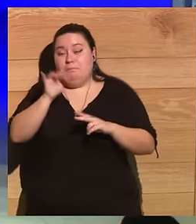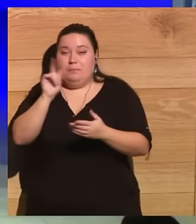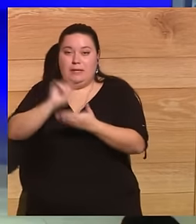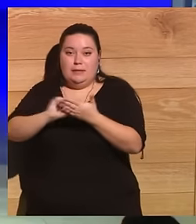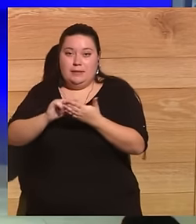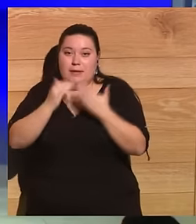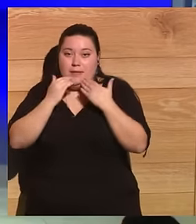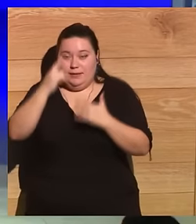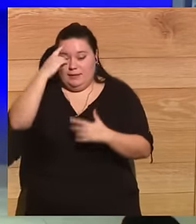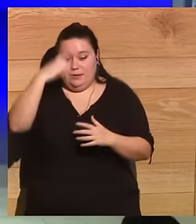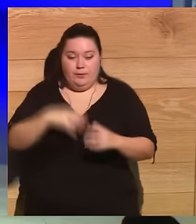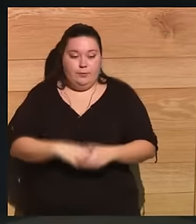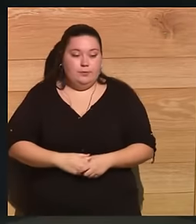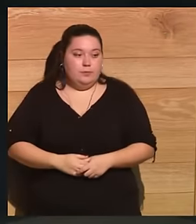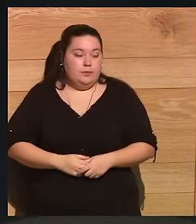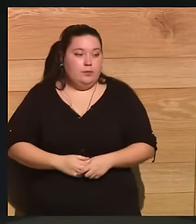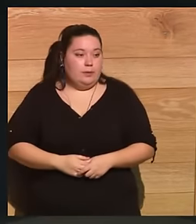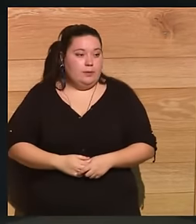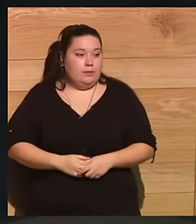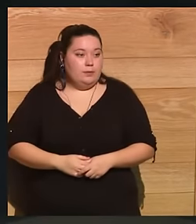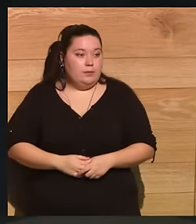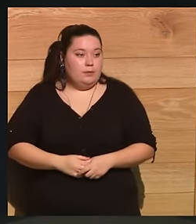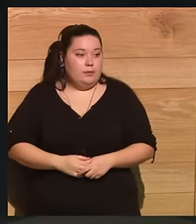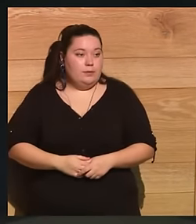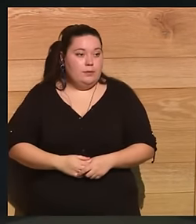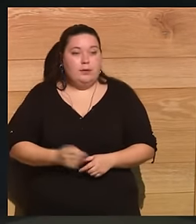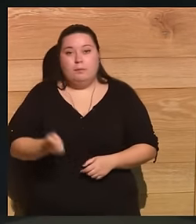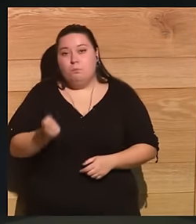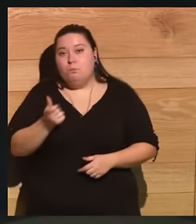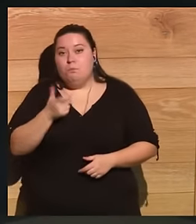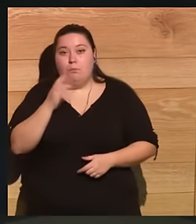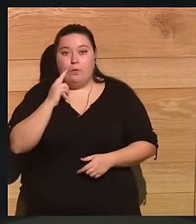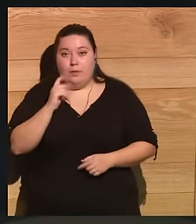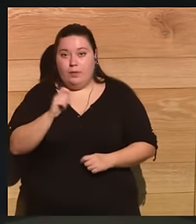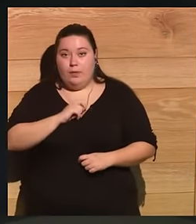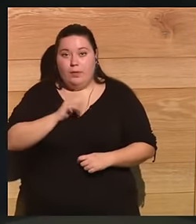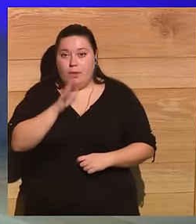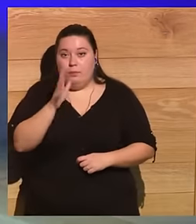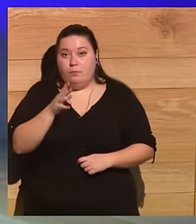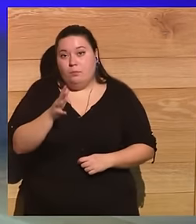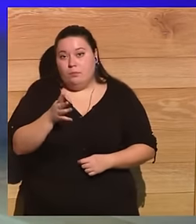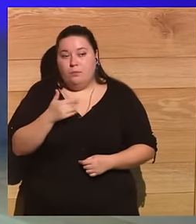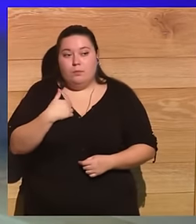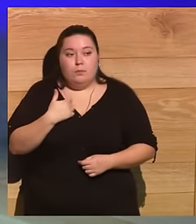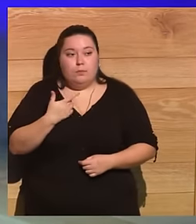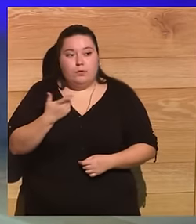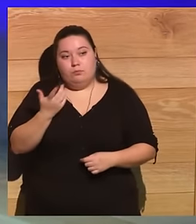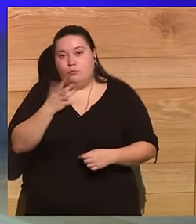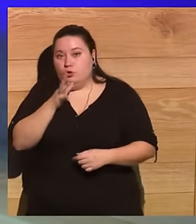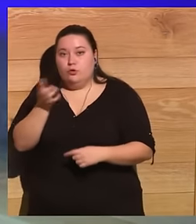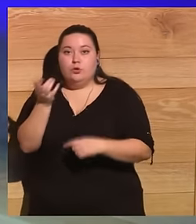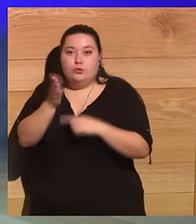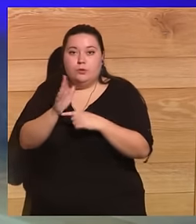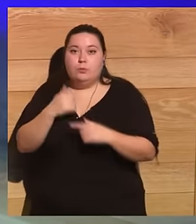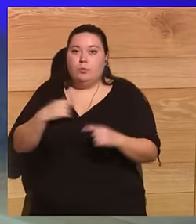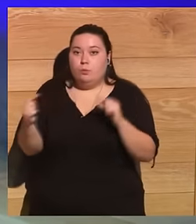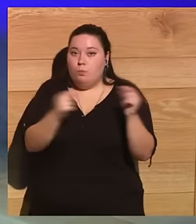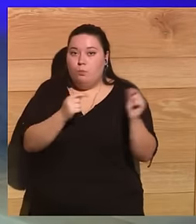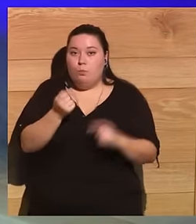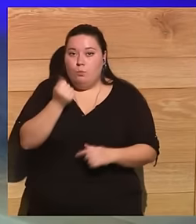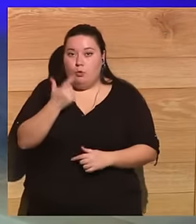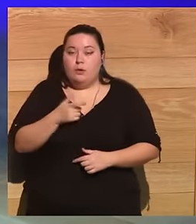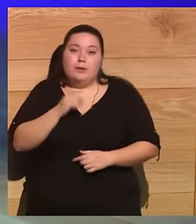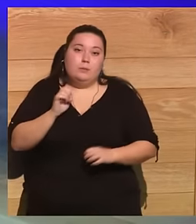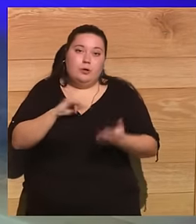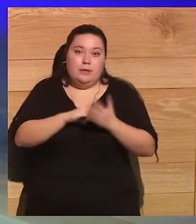a partir de él. Esto da un poco de miedo, pero bueno, por esto lo estoy enseñando, porque creo que deberíamos tener cierto debate, ¿no?, sobre